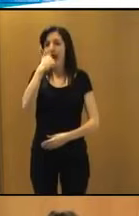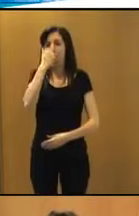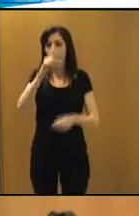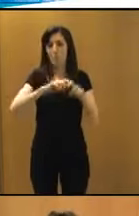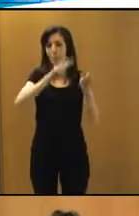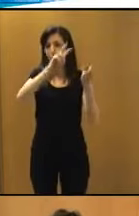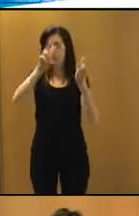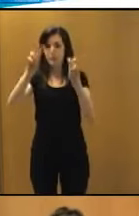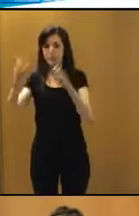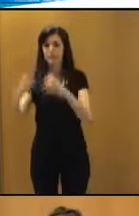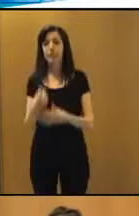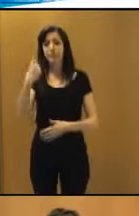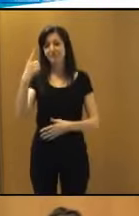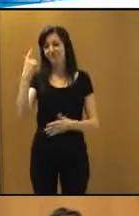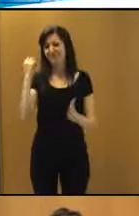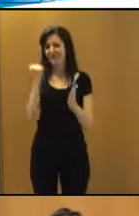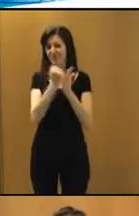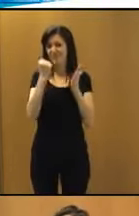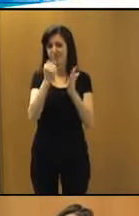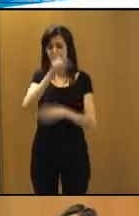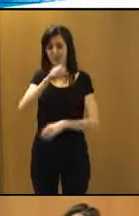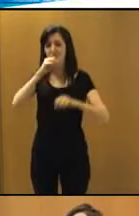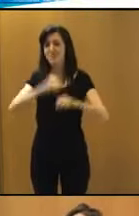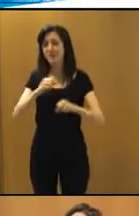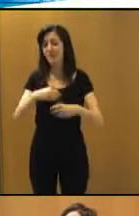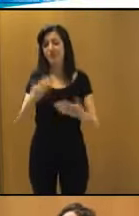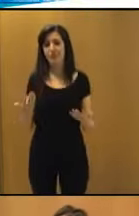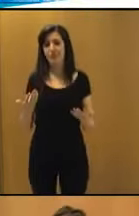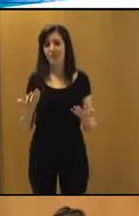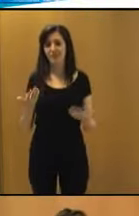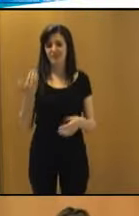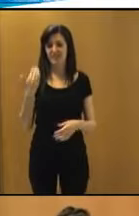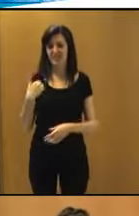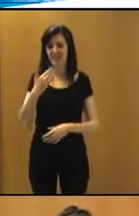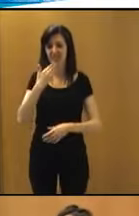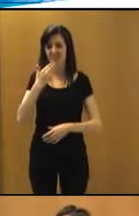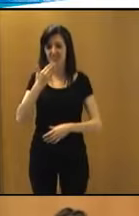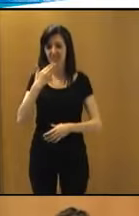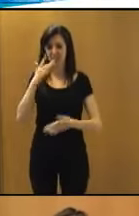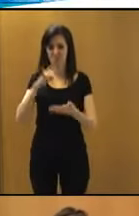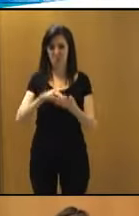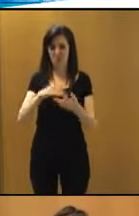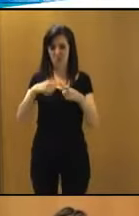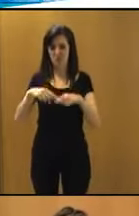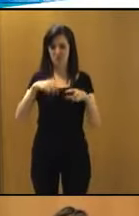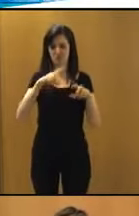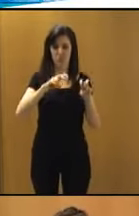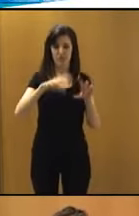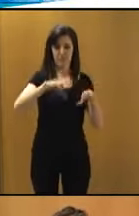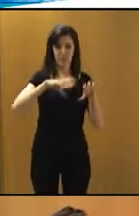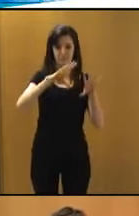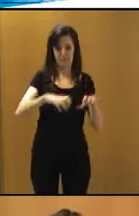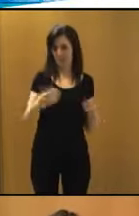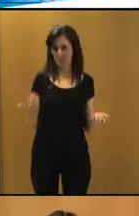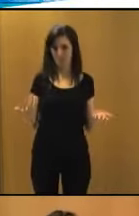algún aspecto. Uno de los estereotipos que operan sobre las personas mayores es que ya no es momento de aprender cosas nuevas, que